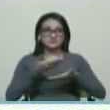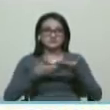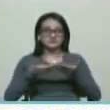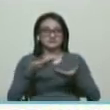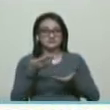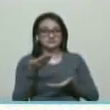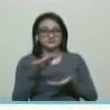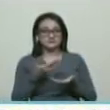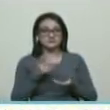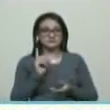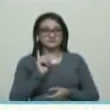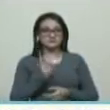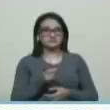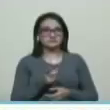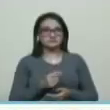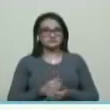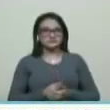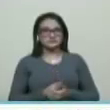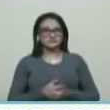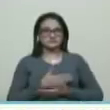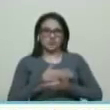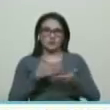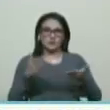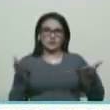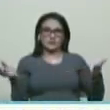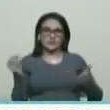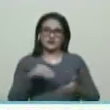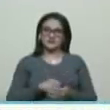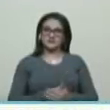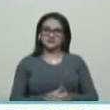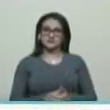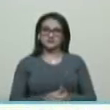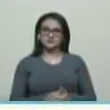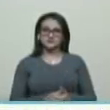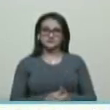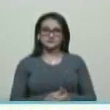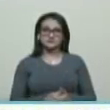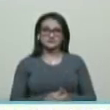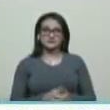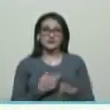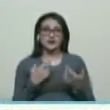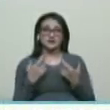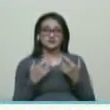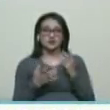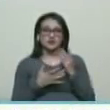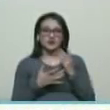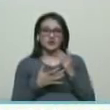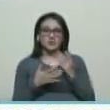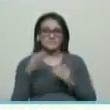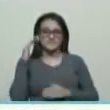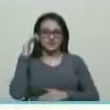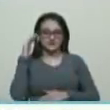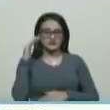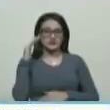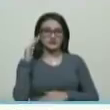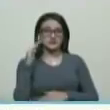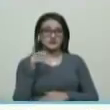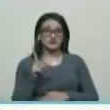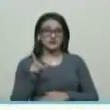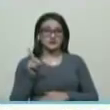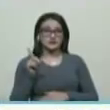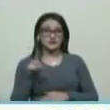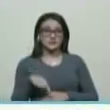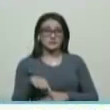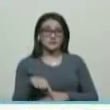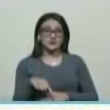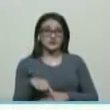intercambio comercial debe cada vez más ampliarse. La relación técnico-militar, sin lugar a duda, también